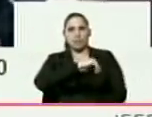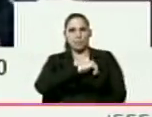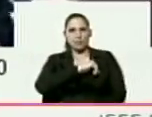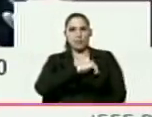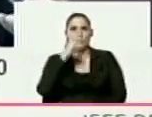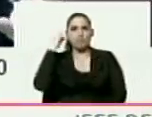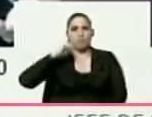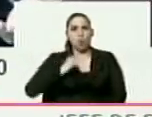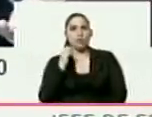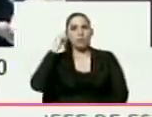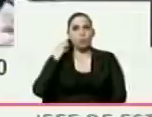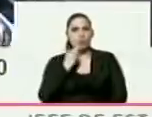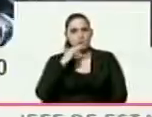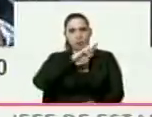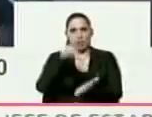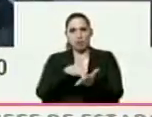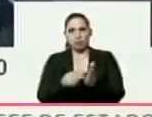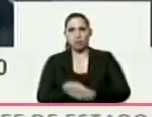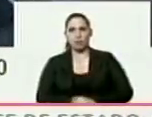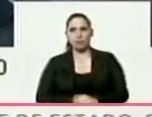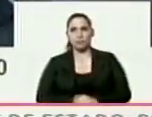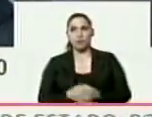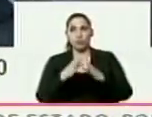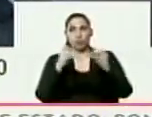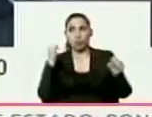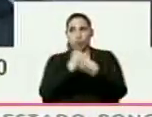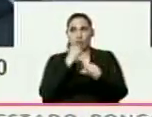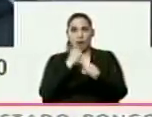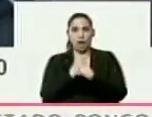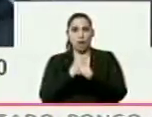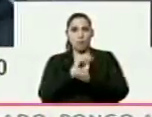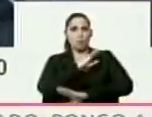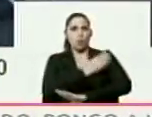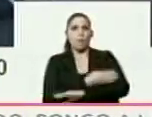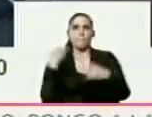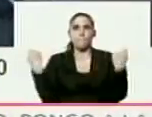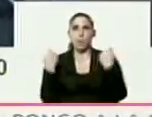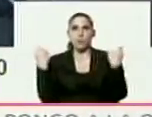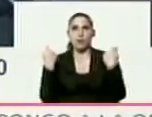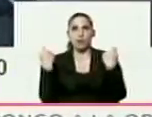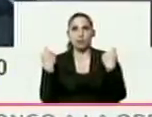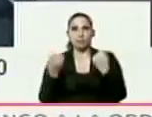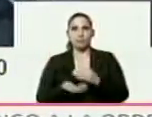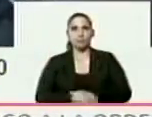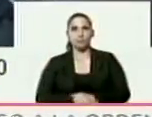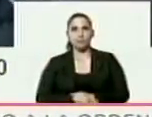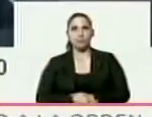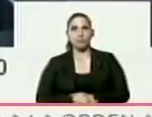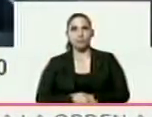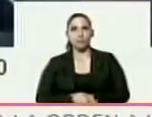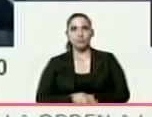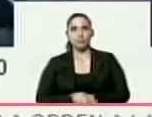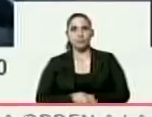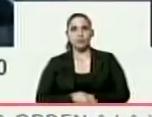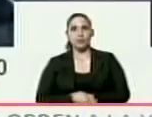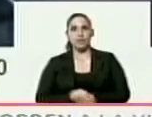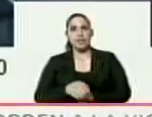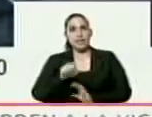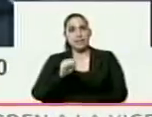Bolivariana. Todos trabajamos. El Poder Popular, el